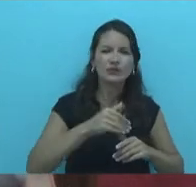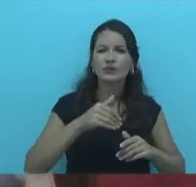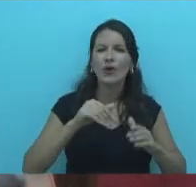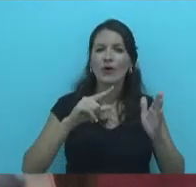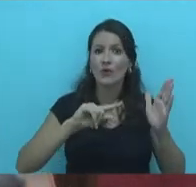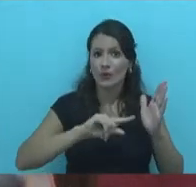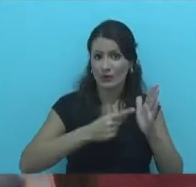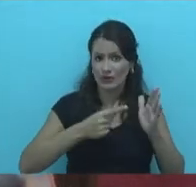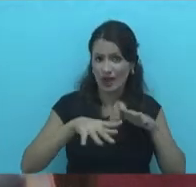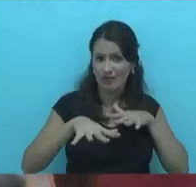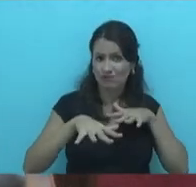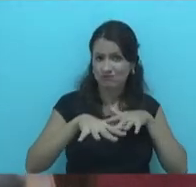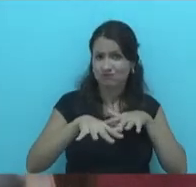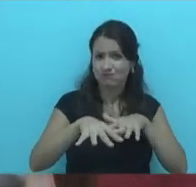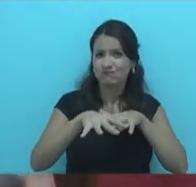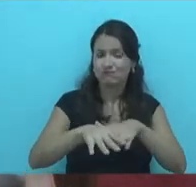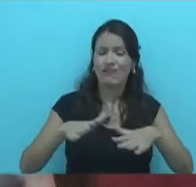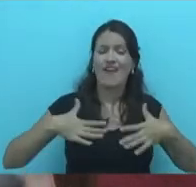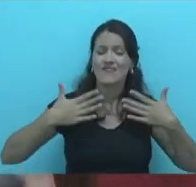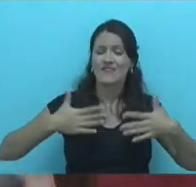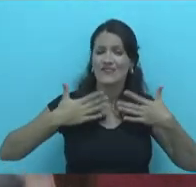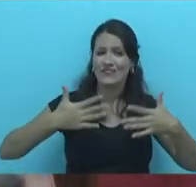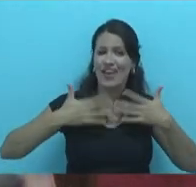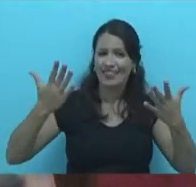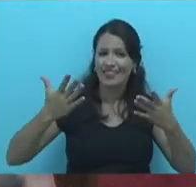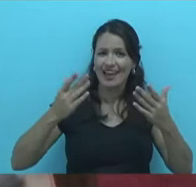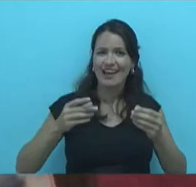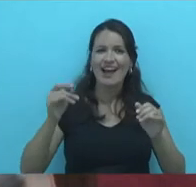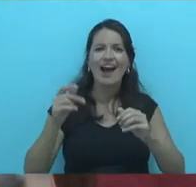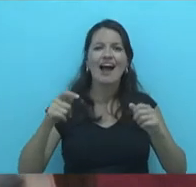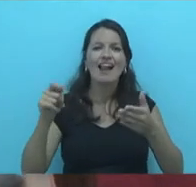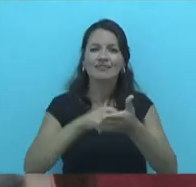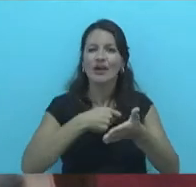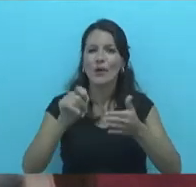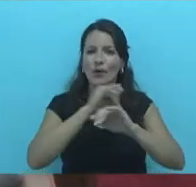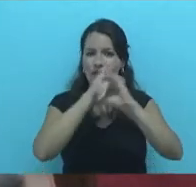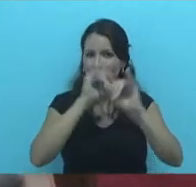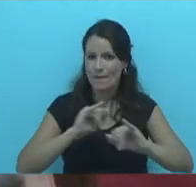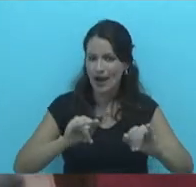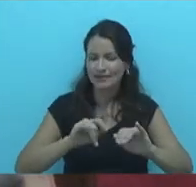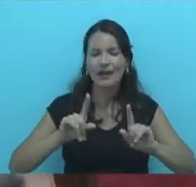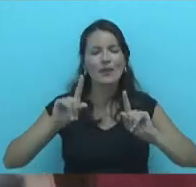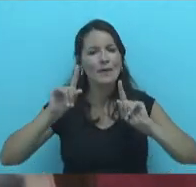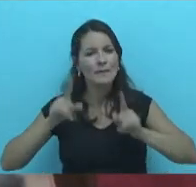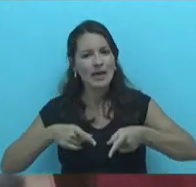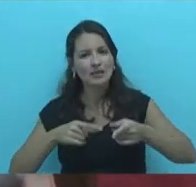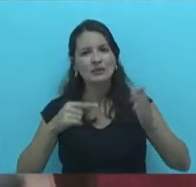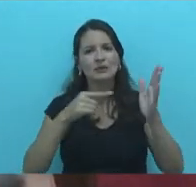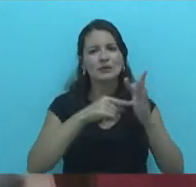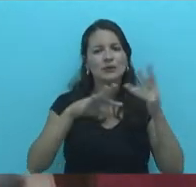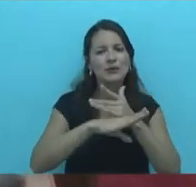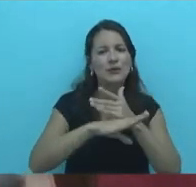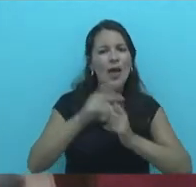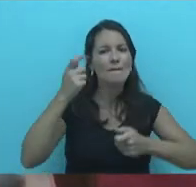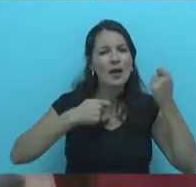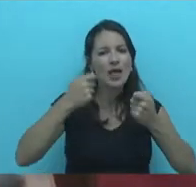Aires, a festejar esto. Y ni que hablar las masas que salieron en la ciudad de Asunción